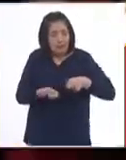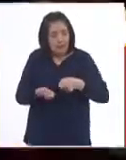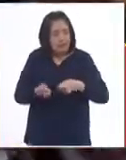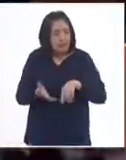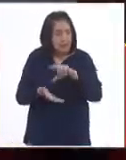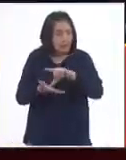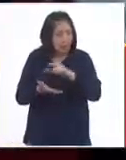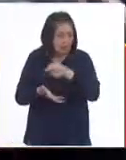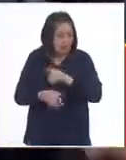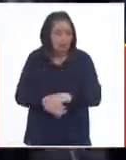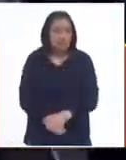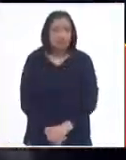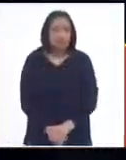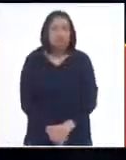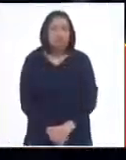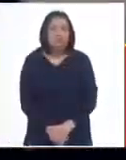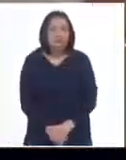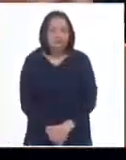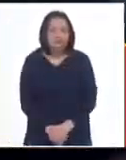Lima.